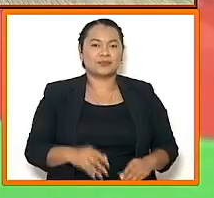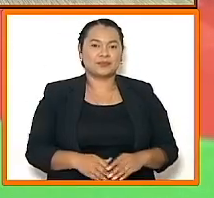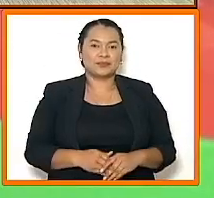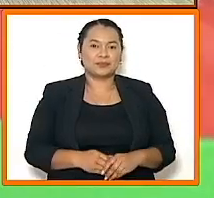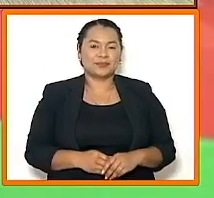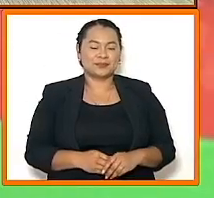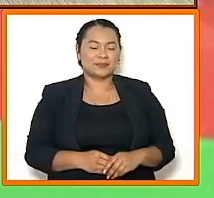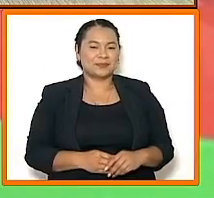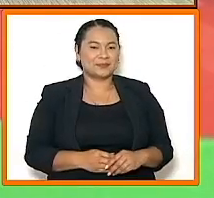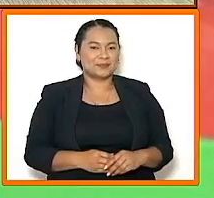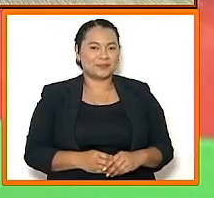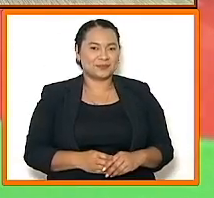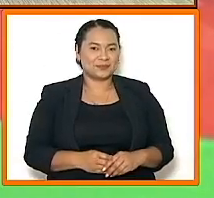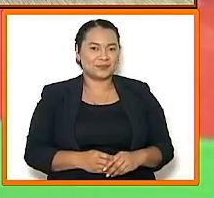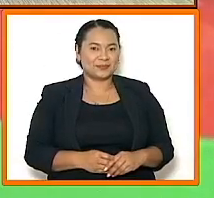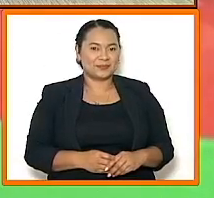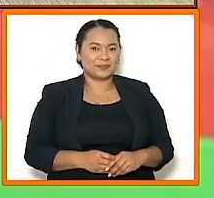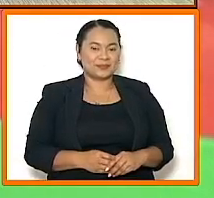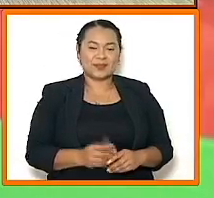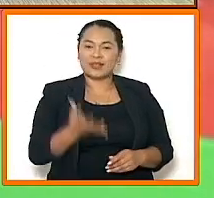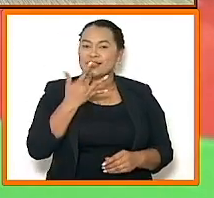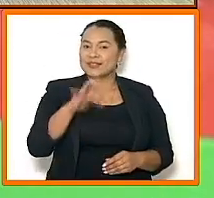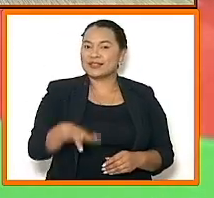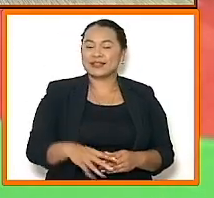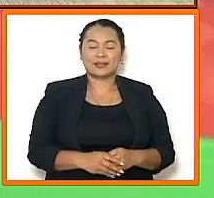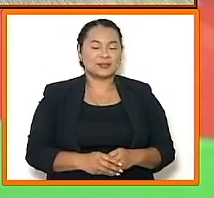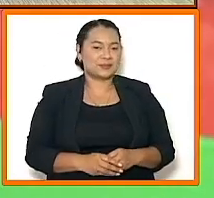Y este es suerte,